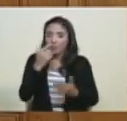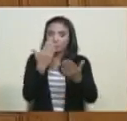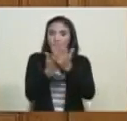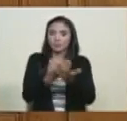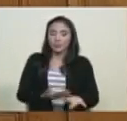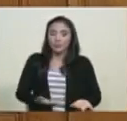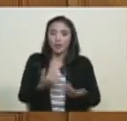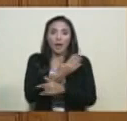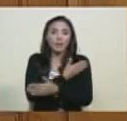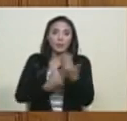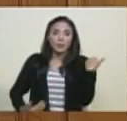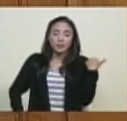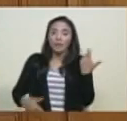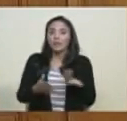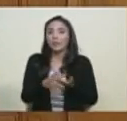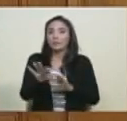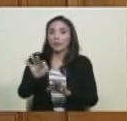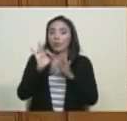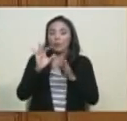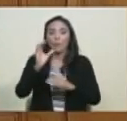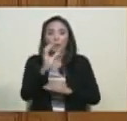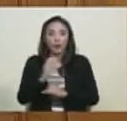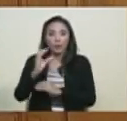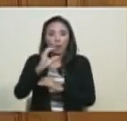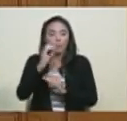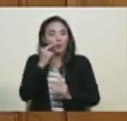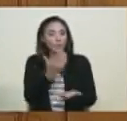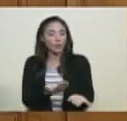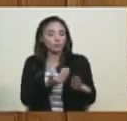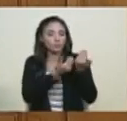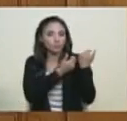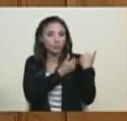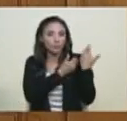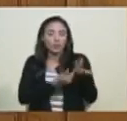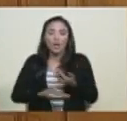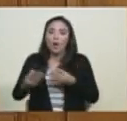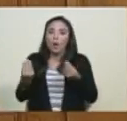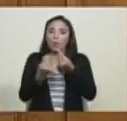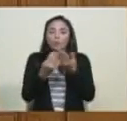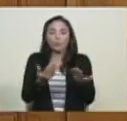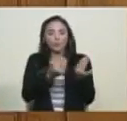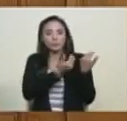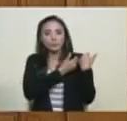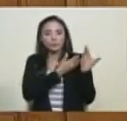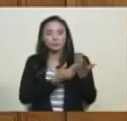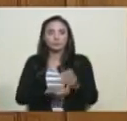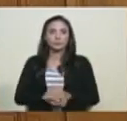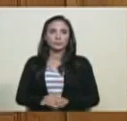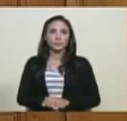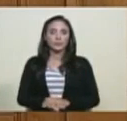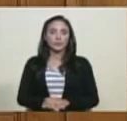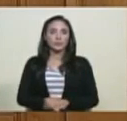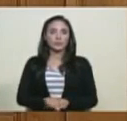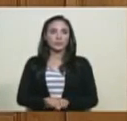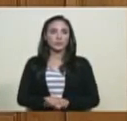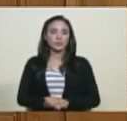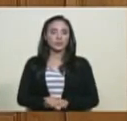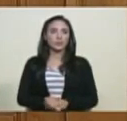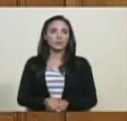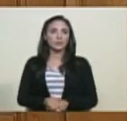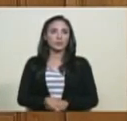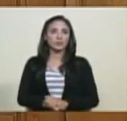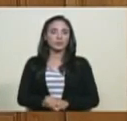del presidente electo, asumiendo allí junto a él el poder político.